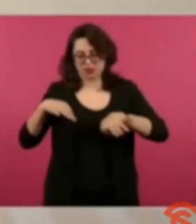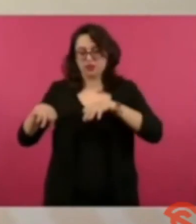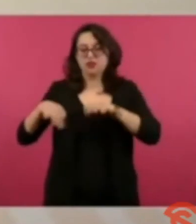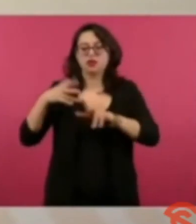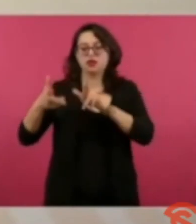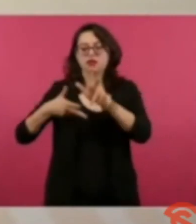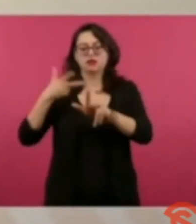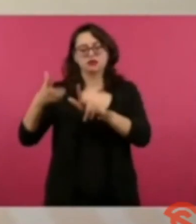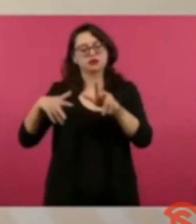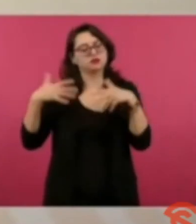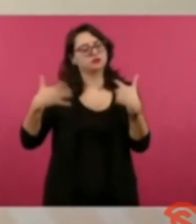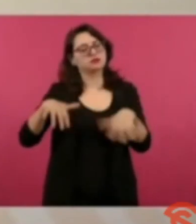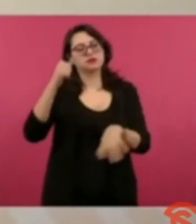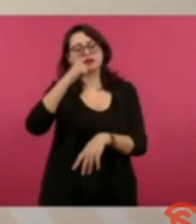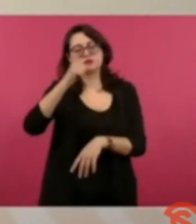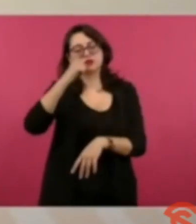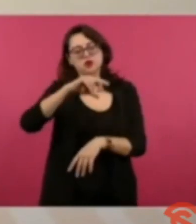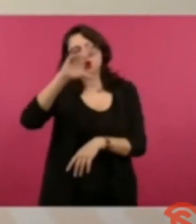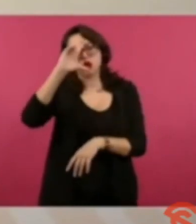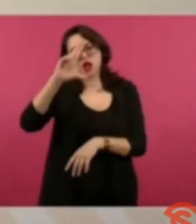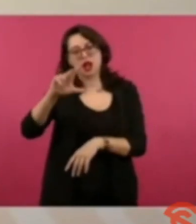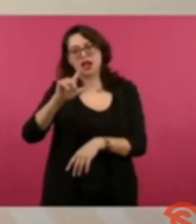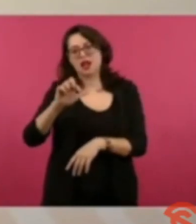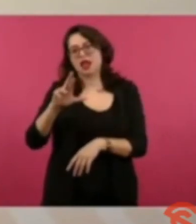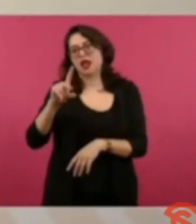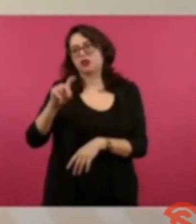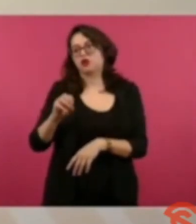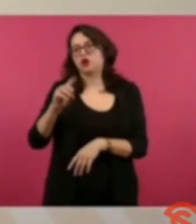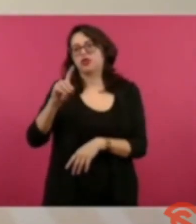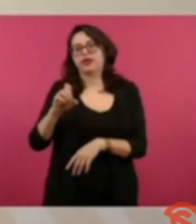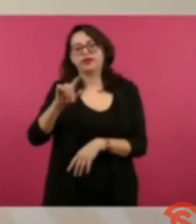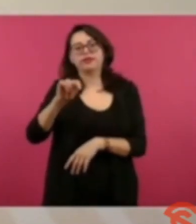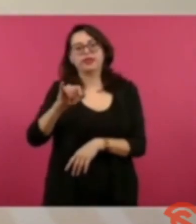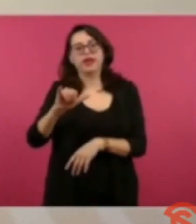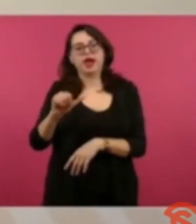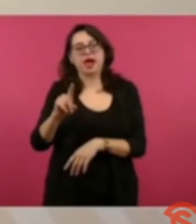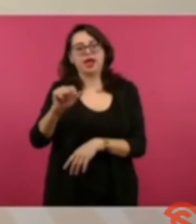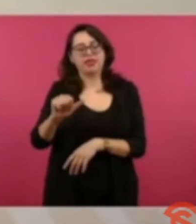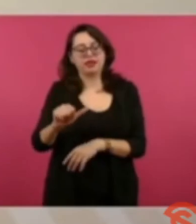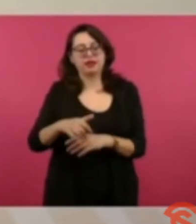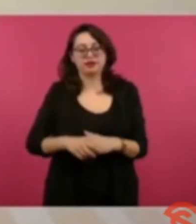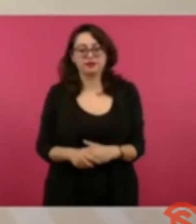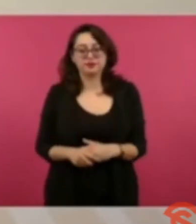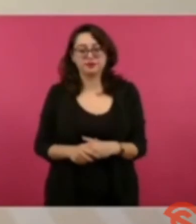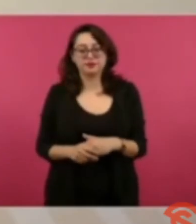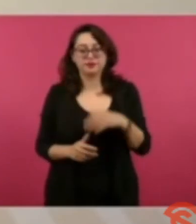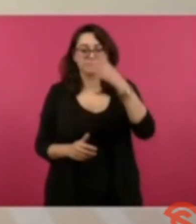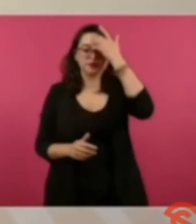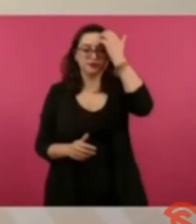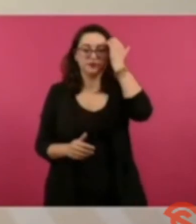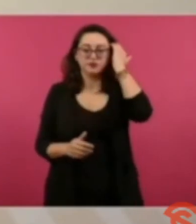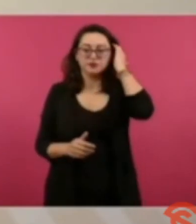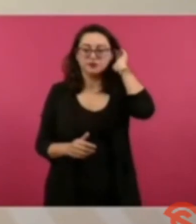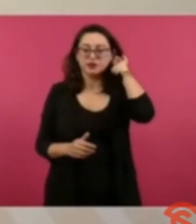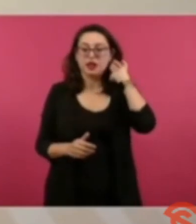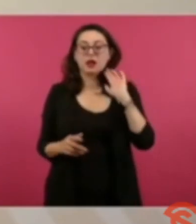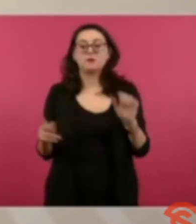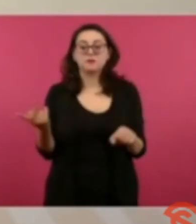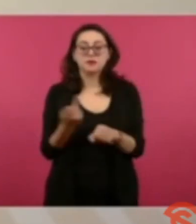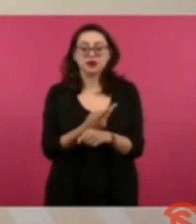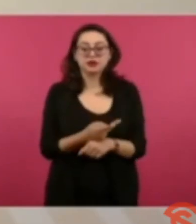Es muy interesante porque cuando Porfirio Díaz, las empresas